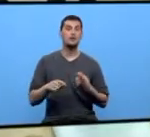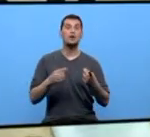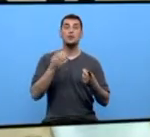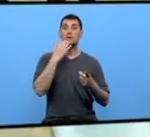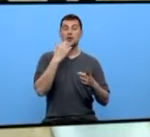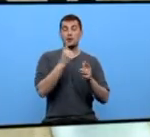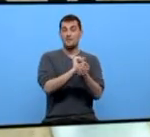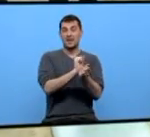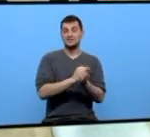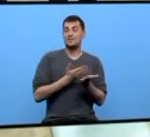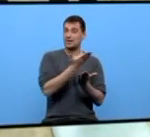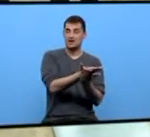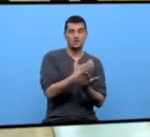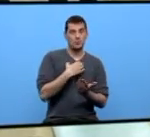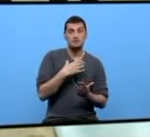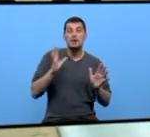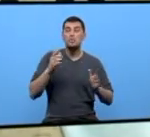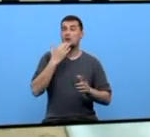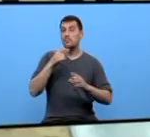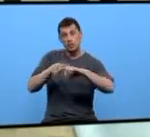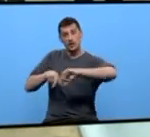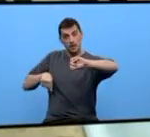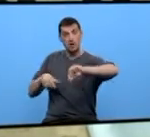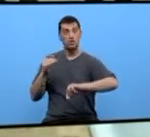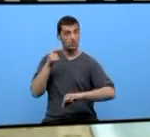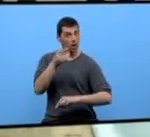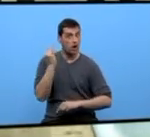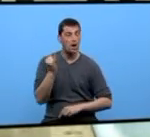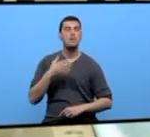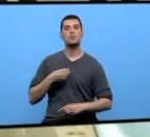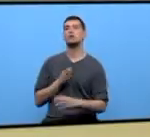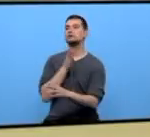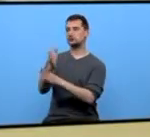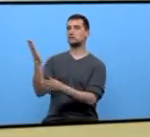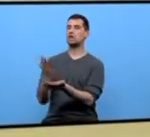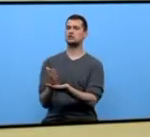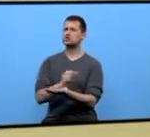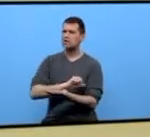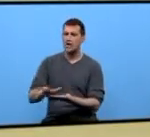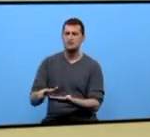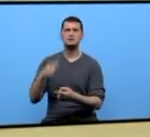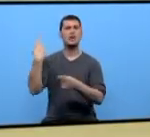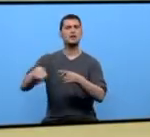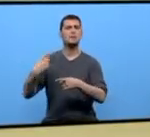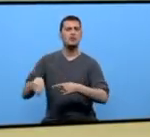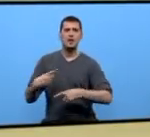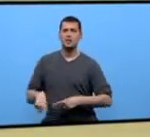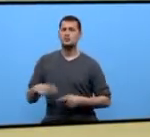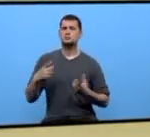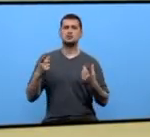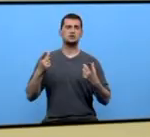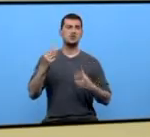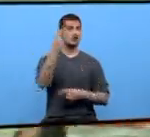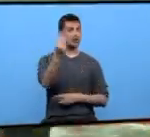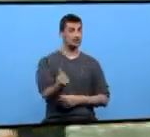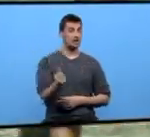para o evento está coberto, pero se te o equipo poderás desfrutar igualmente das clases cos campións e as múltiples actividades que se desenvolverán os